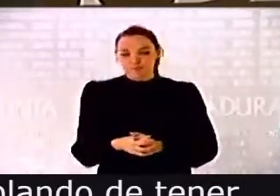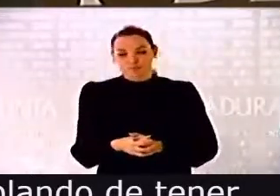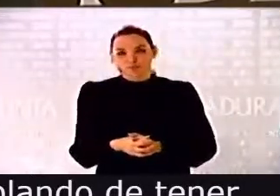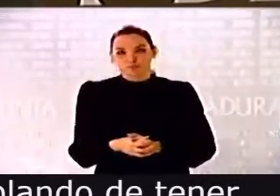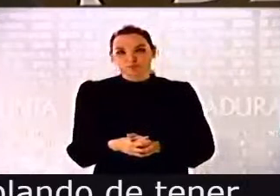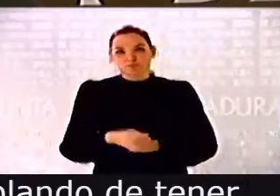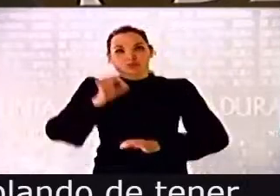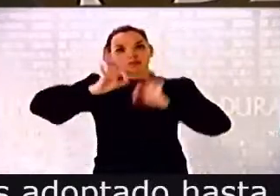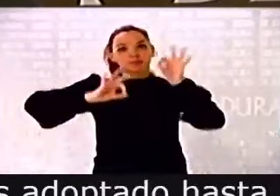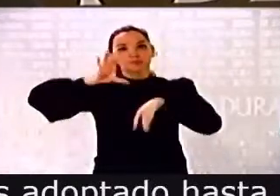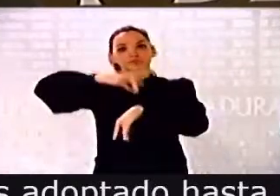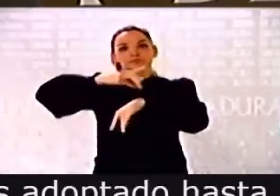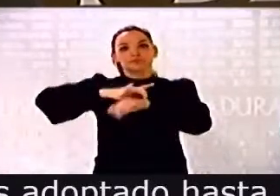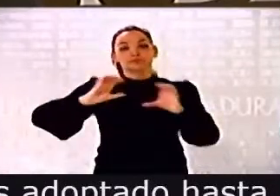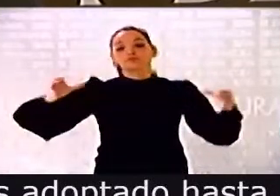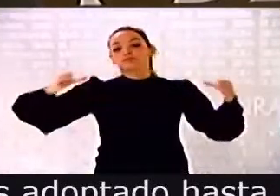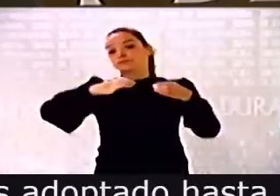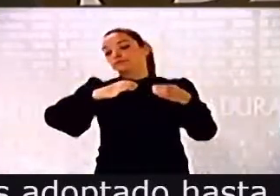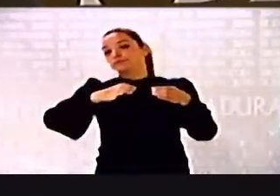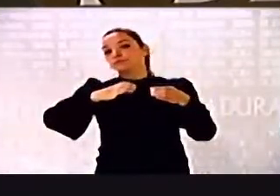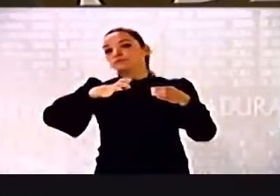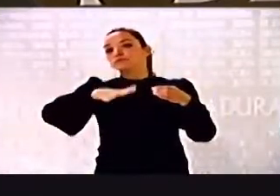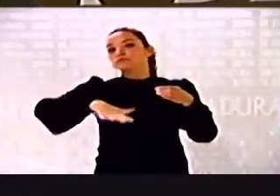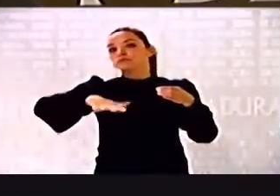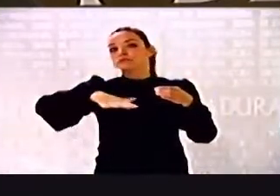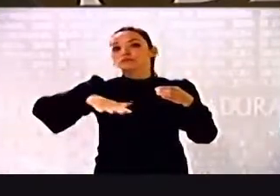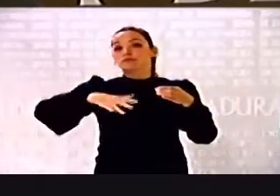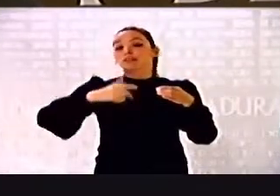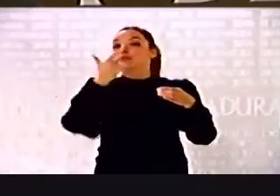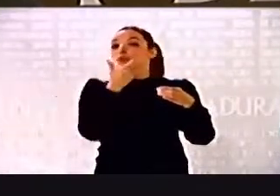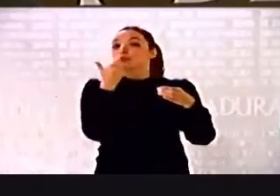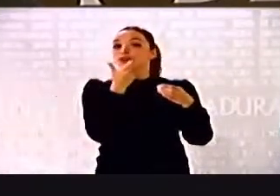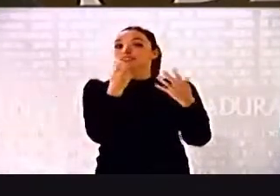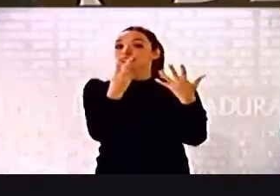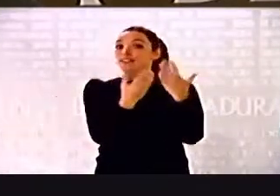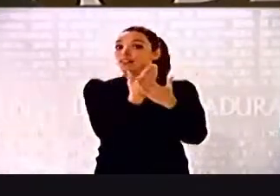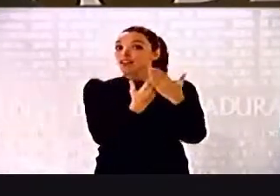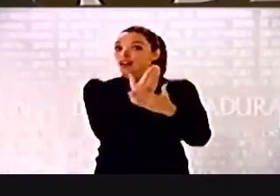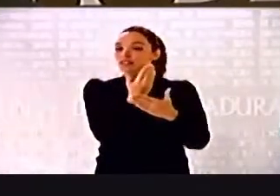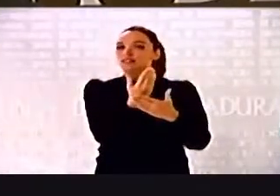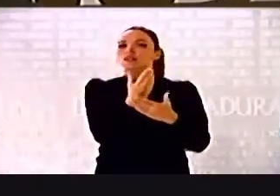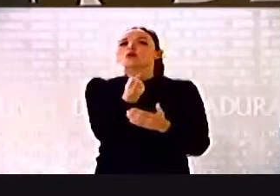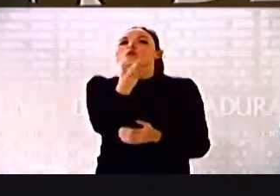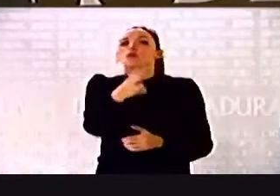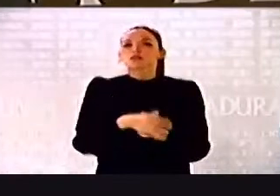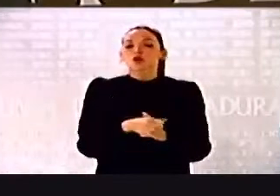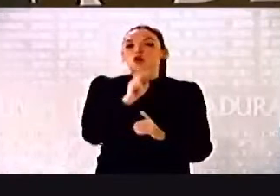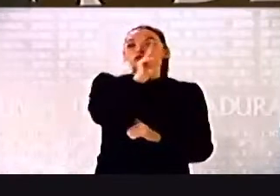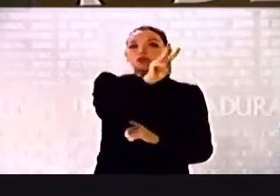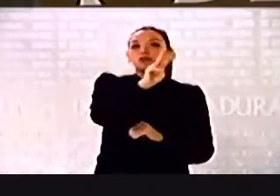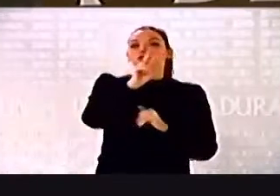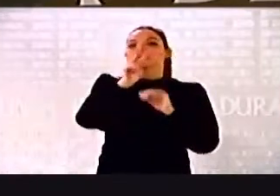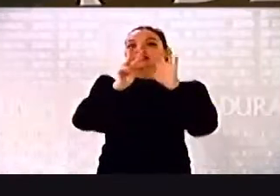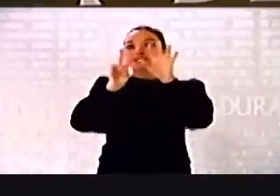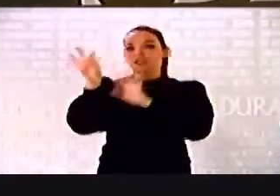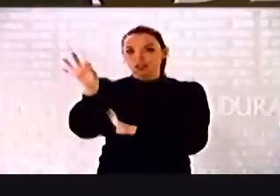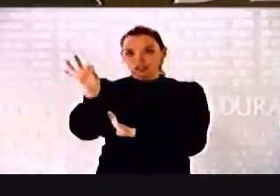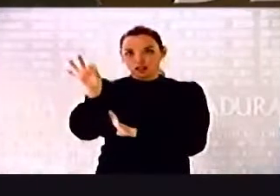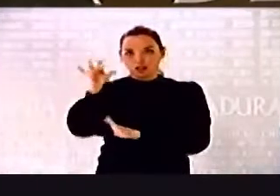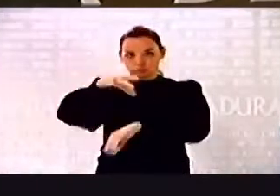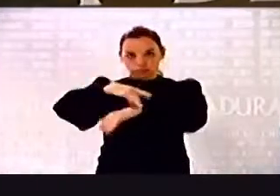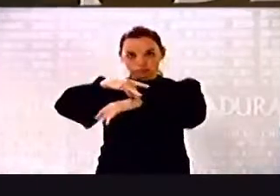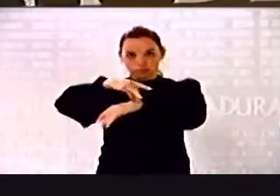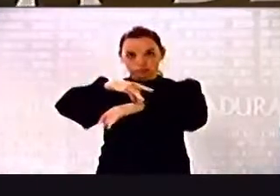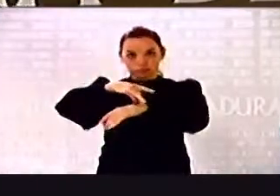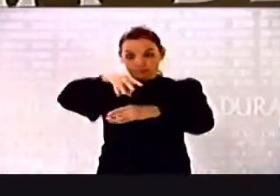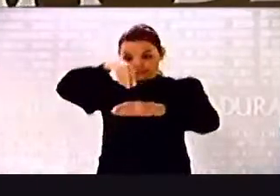La incidencia acumulada a los 7 días es de 270 casos por cada 100.000 habitantes. Eso